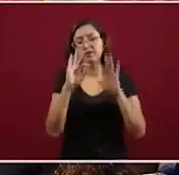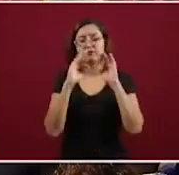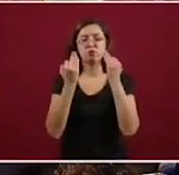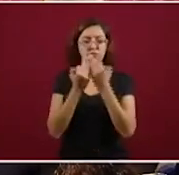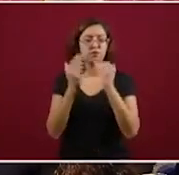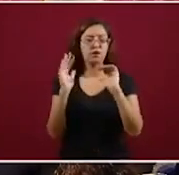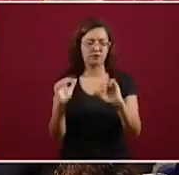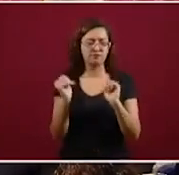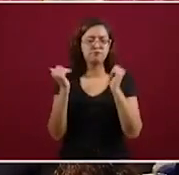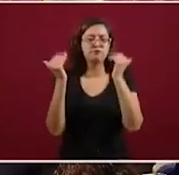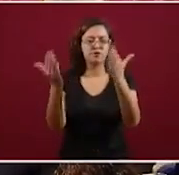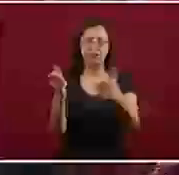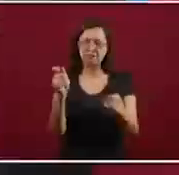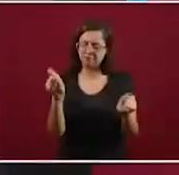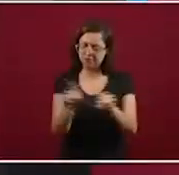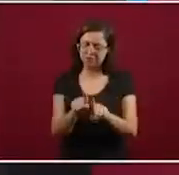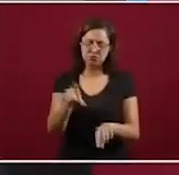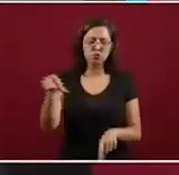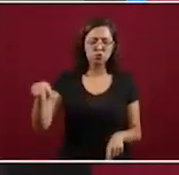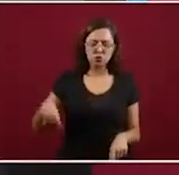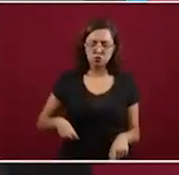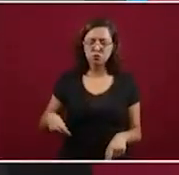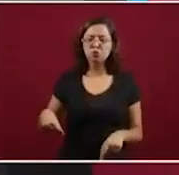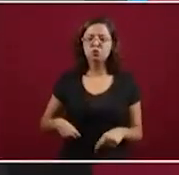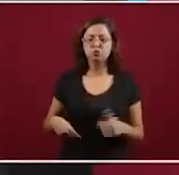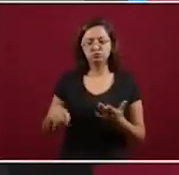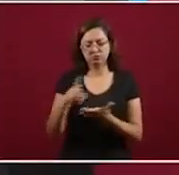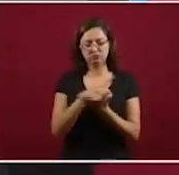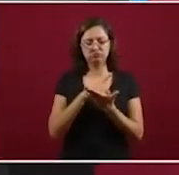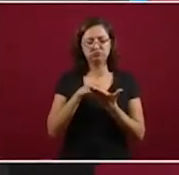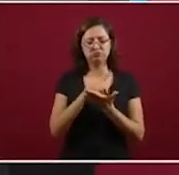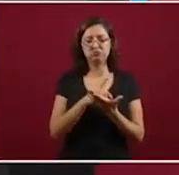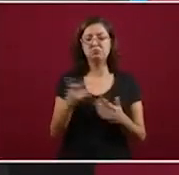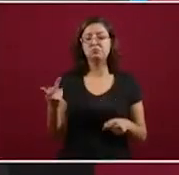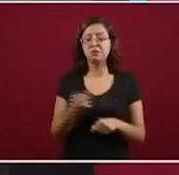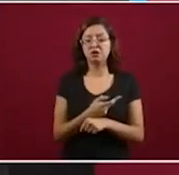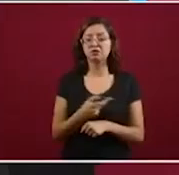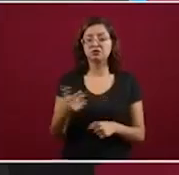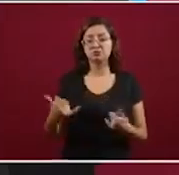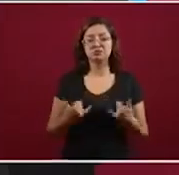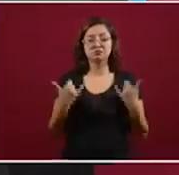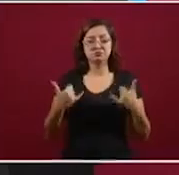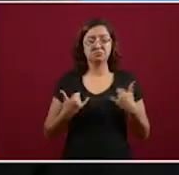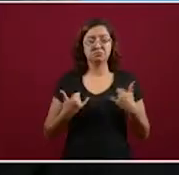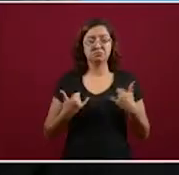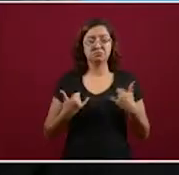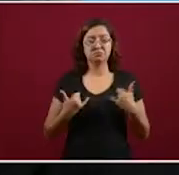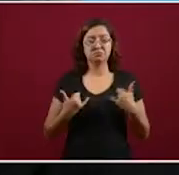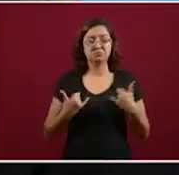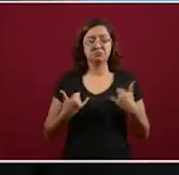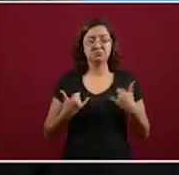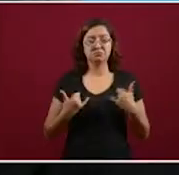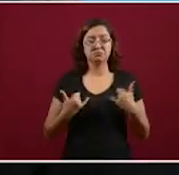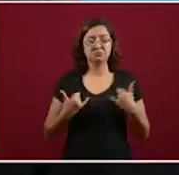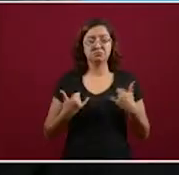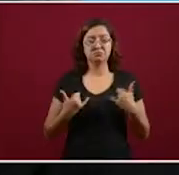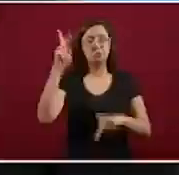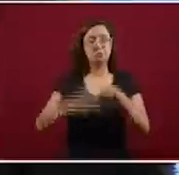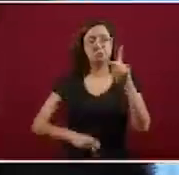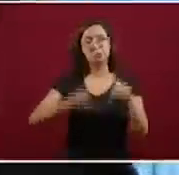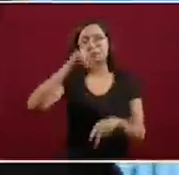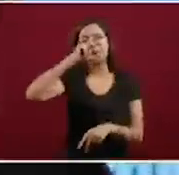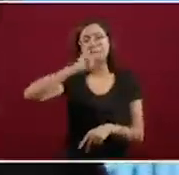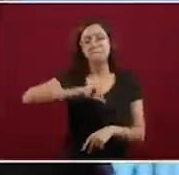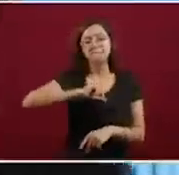que han logrado disminuir la esperanza de vida en nuestro país como ya lo mencionamos en otras ocasiones